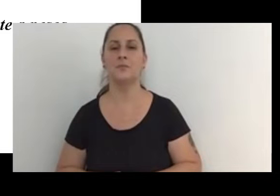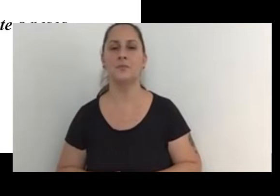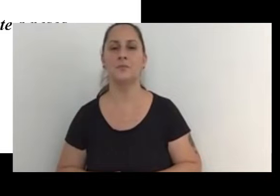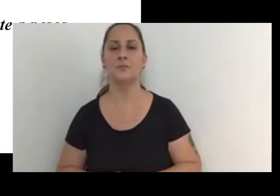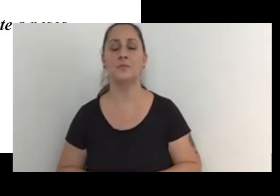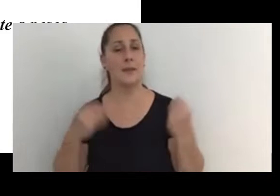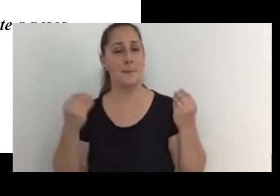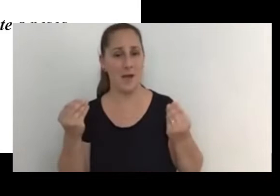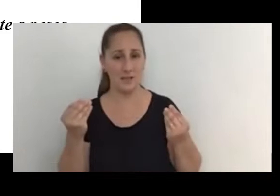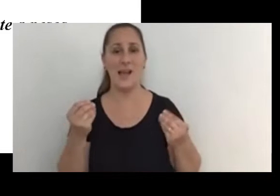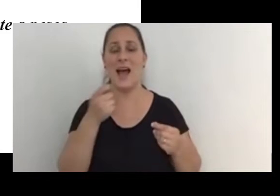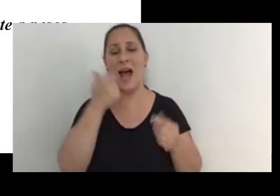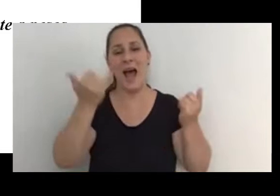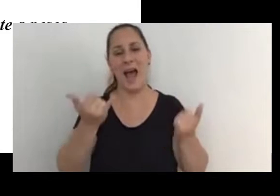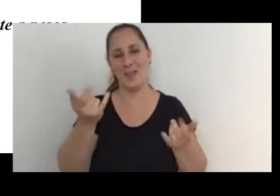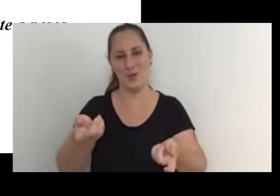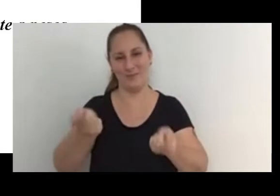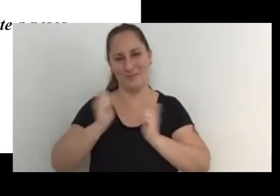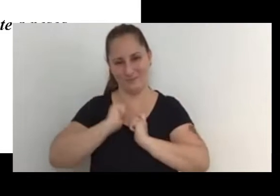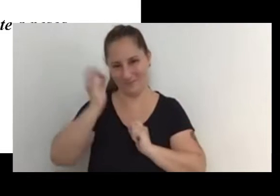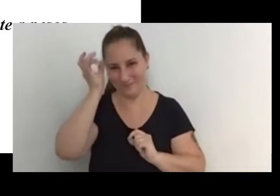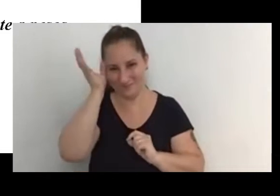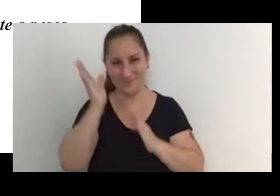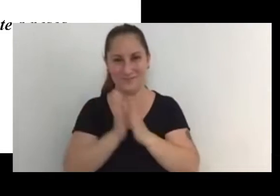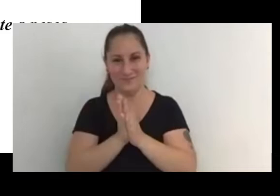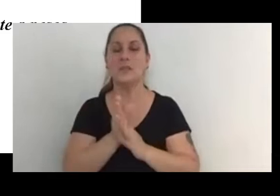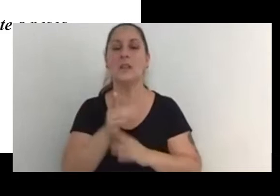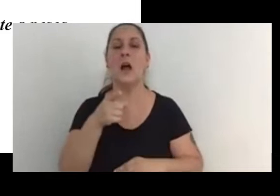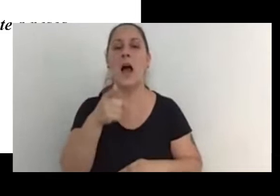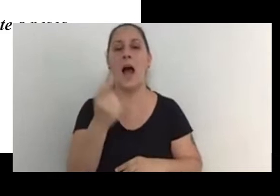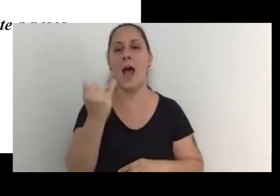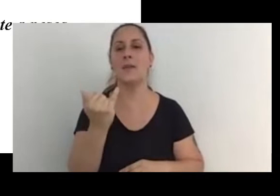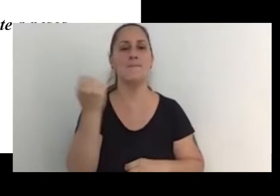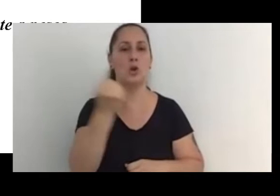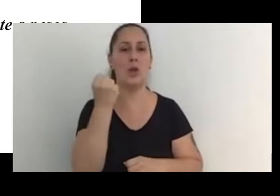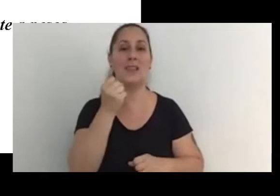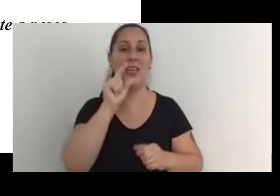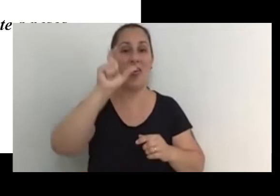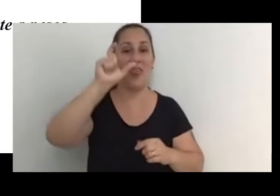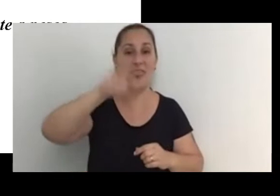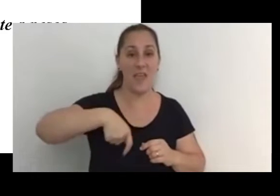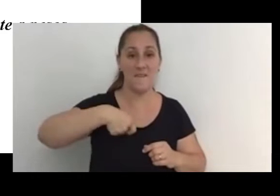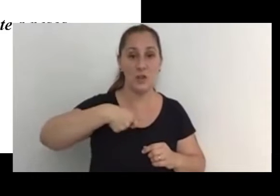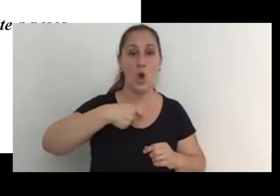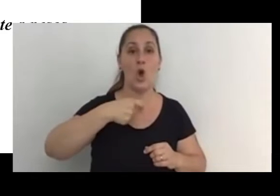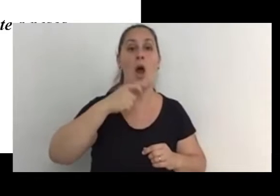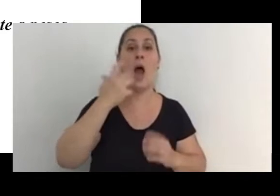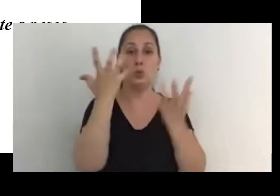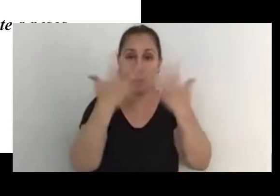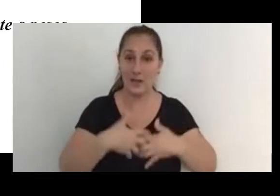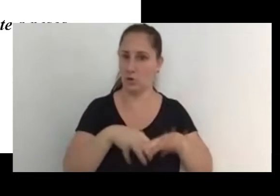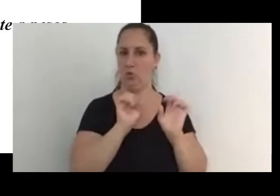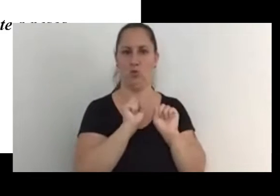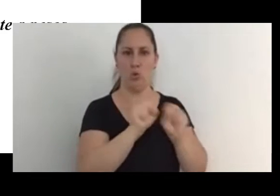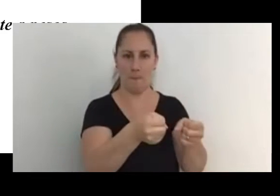tener condonación, es importante que suspendan el débito si lo tienen en débito automático, porque